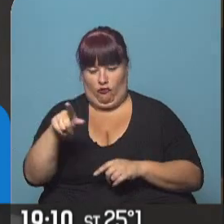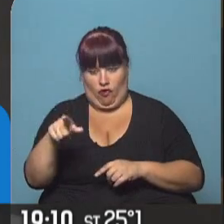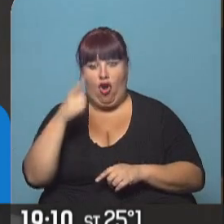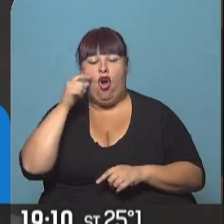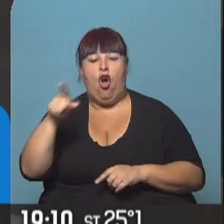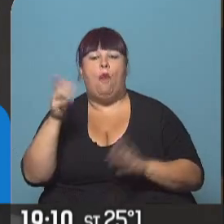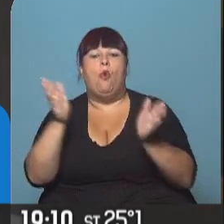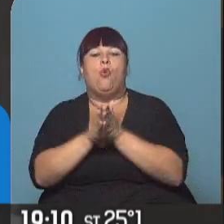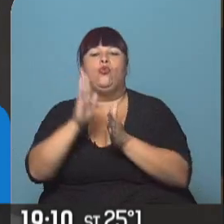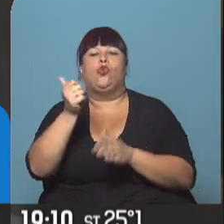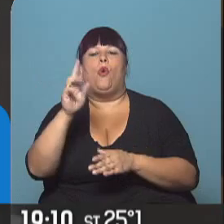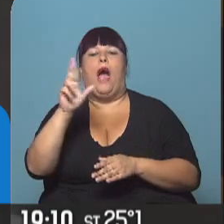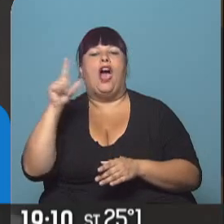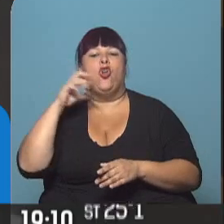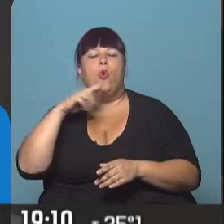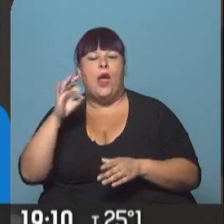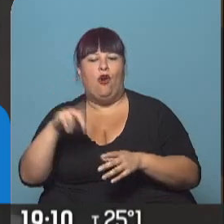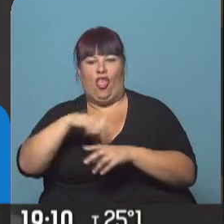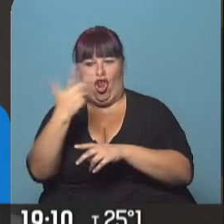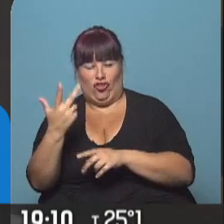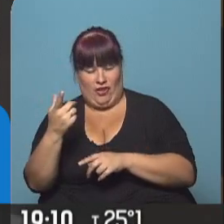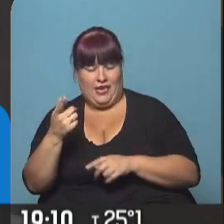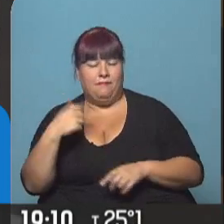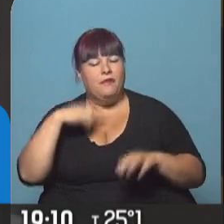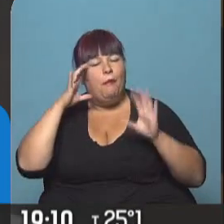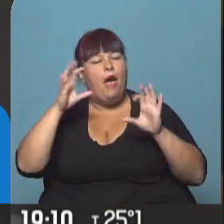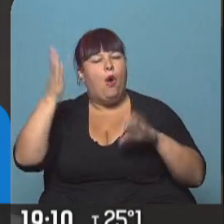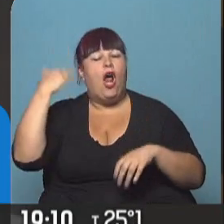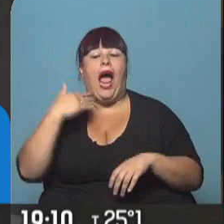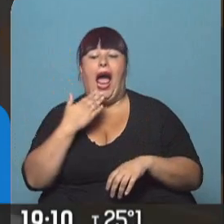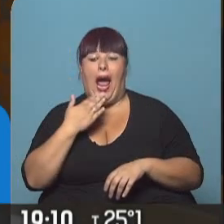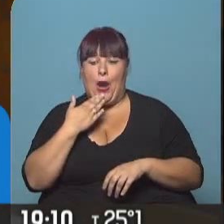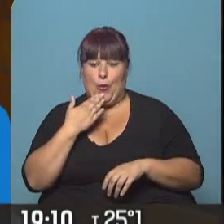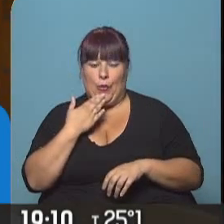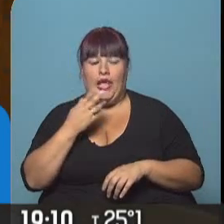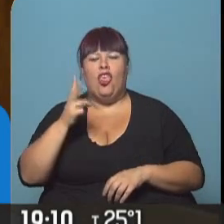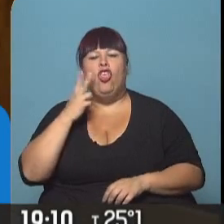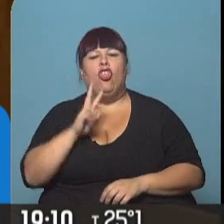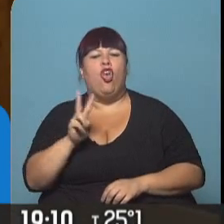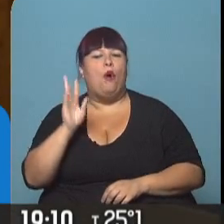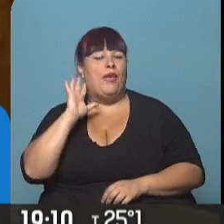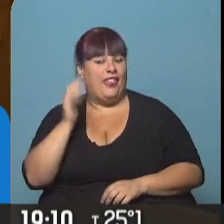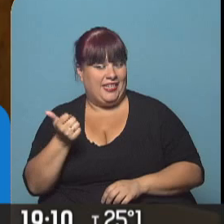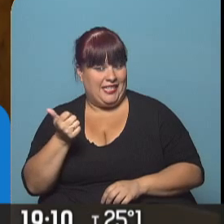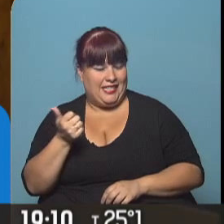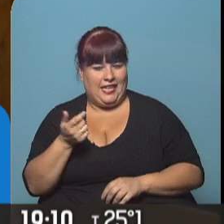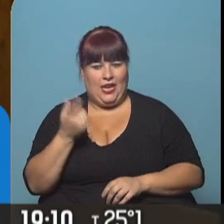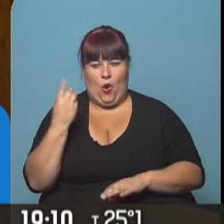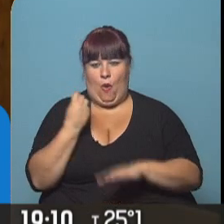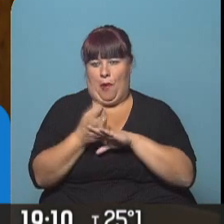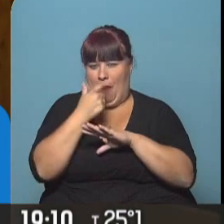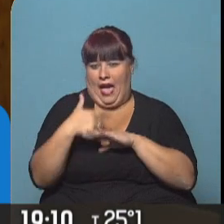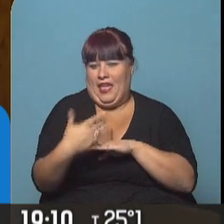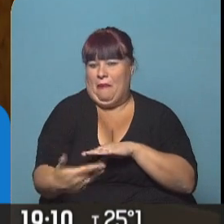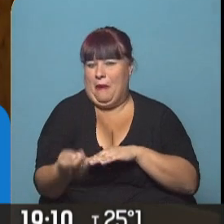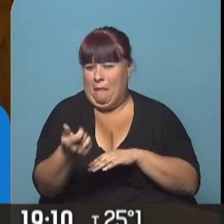hombre de Luis Barrionuevo dentro del triunvirato, y me recuerda que en abril de 2016, a los pocos meses de